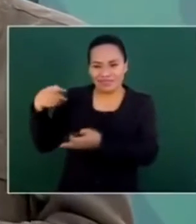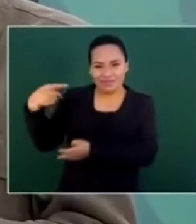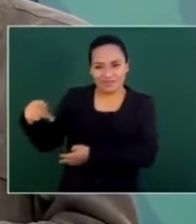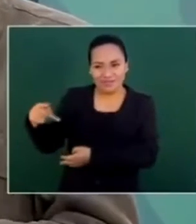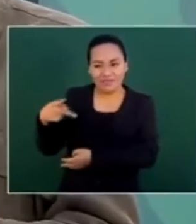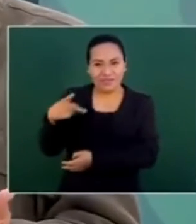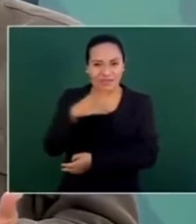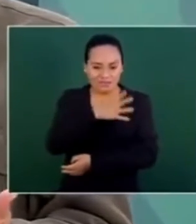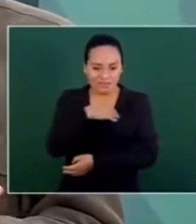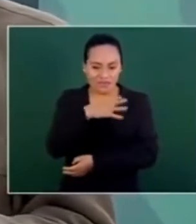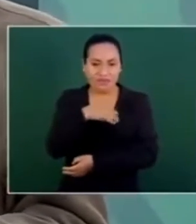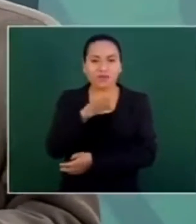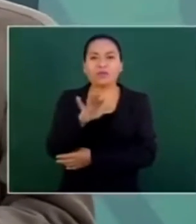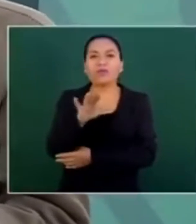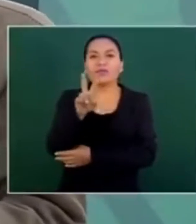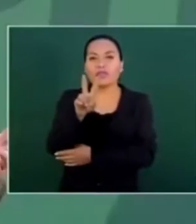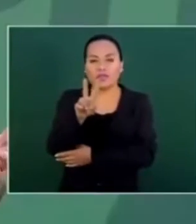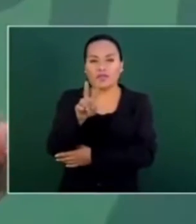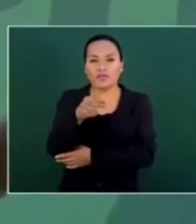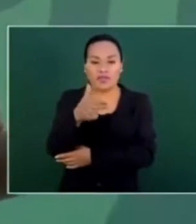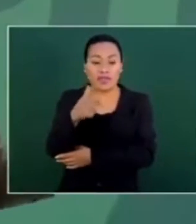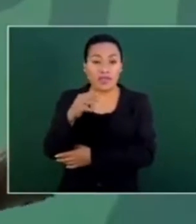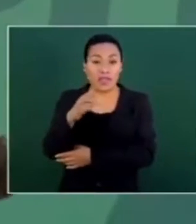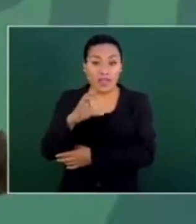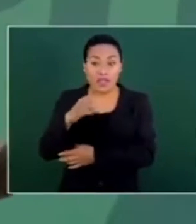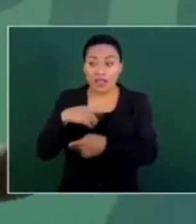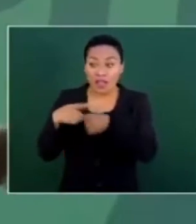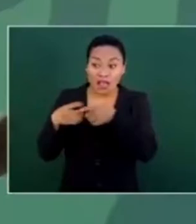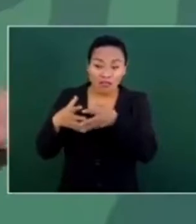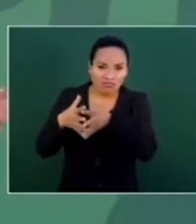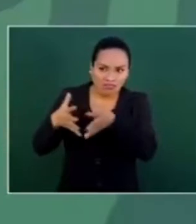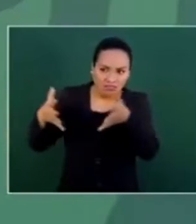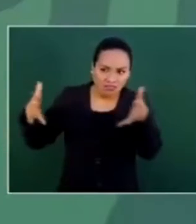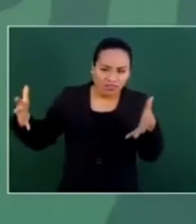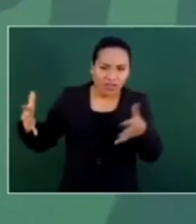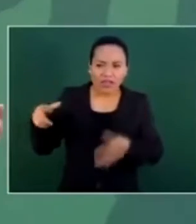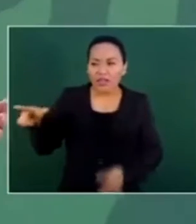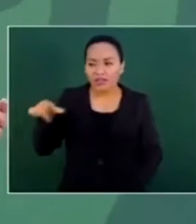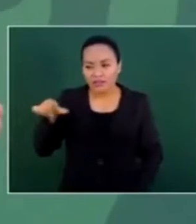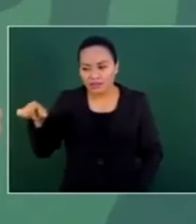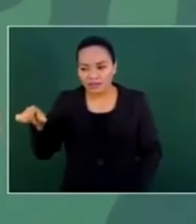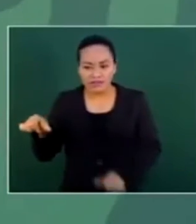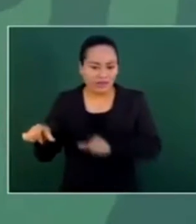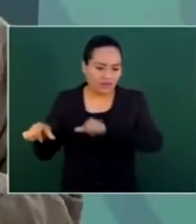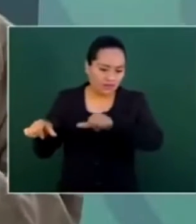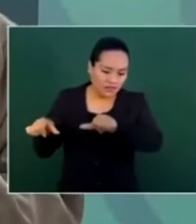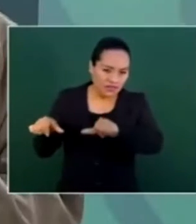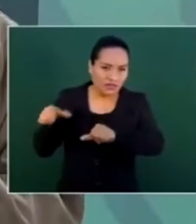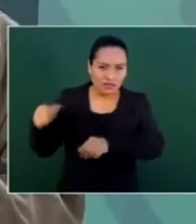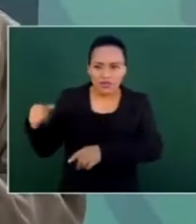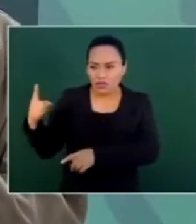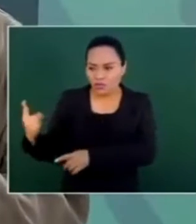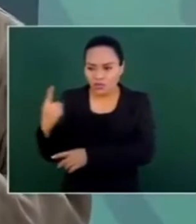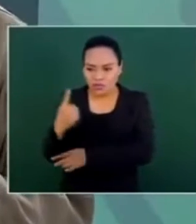son 52 hectáreas, tienen 16 hectáreas cada uno.